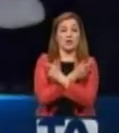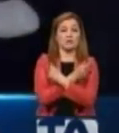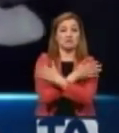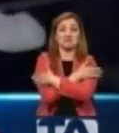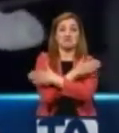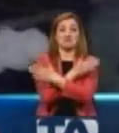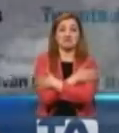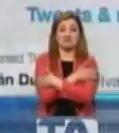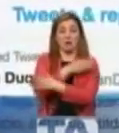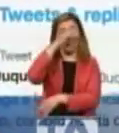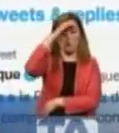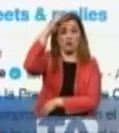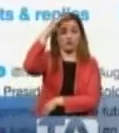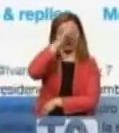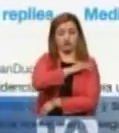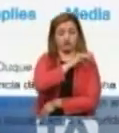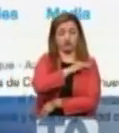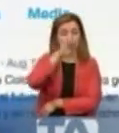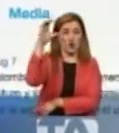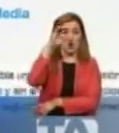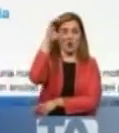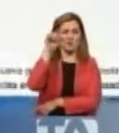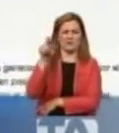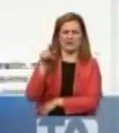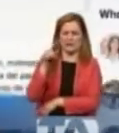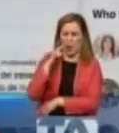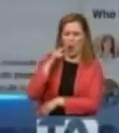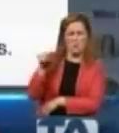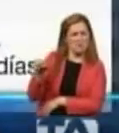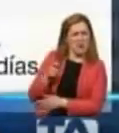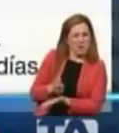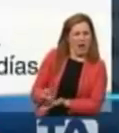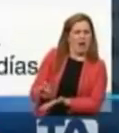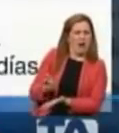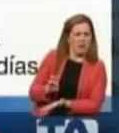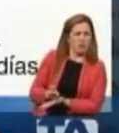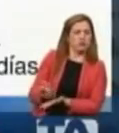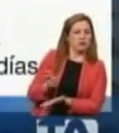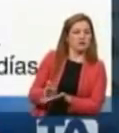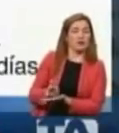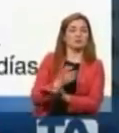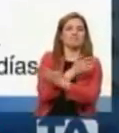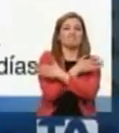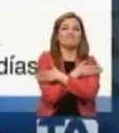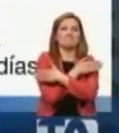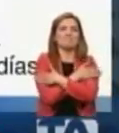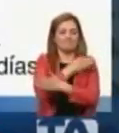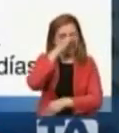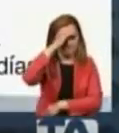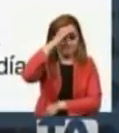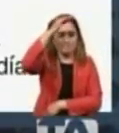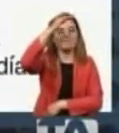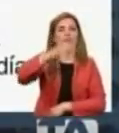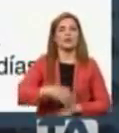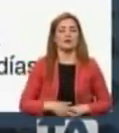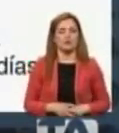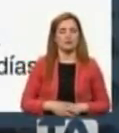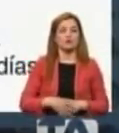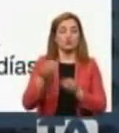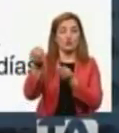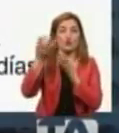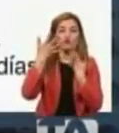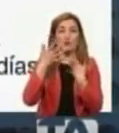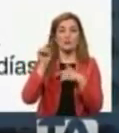a la Fuerza Pública por la caída de uno de los hombres más buscados de Colombia. Felicitamos a la fuerza pública que nos